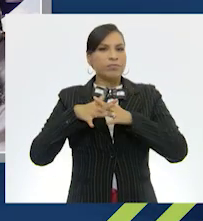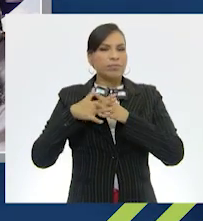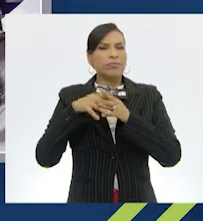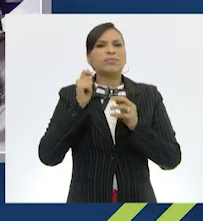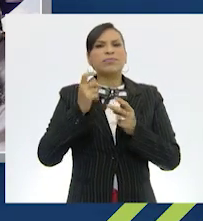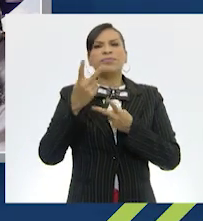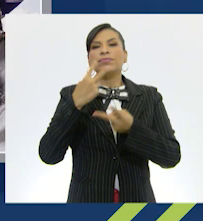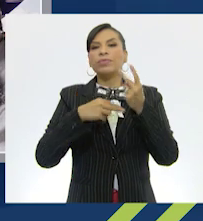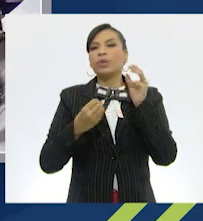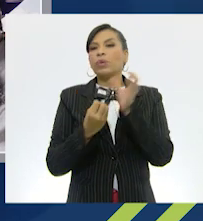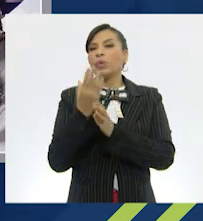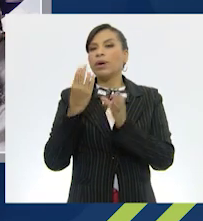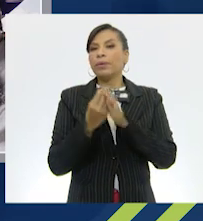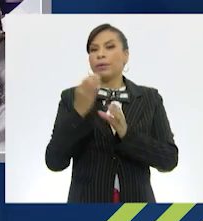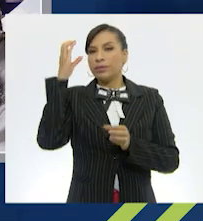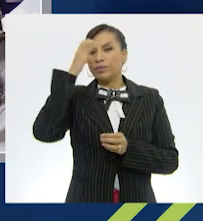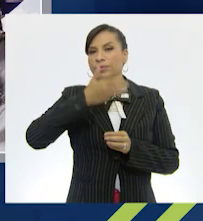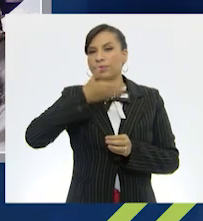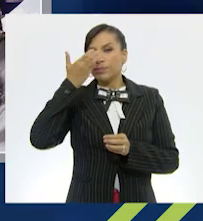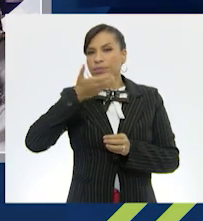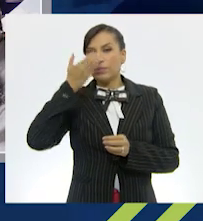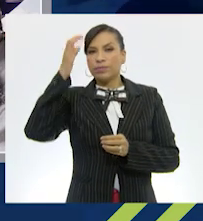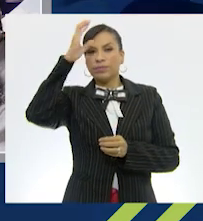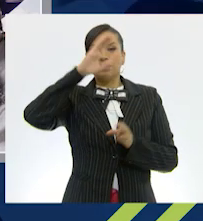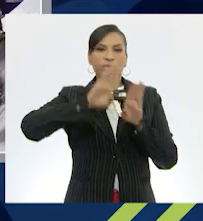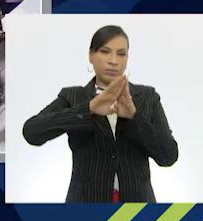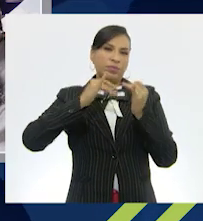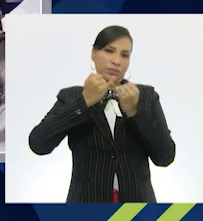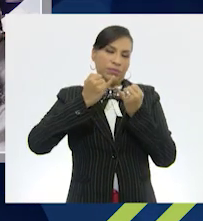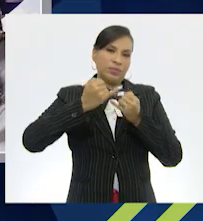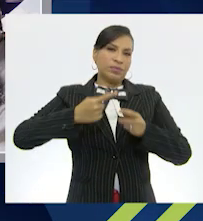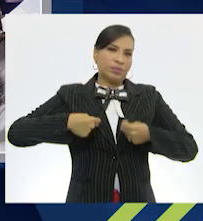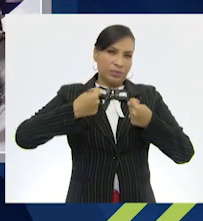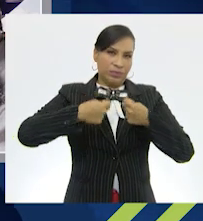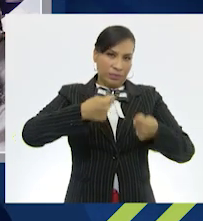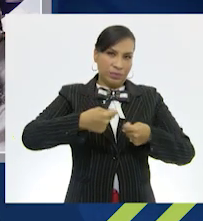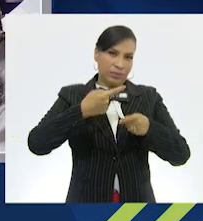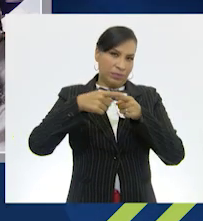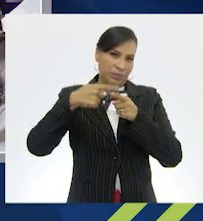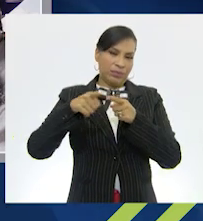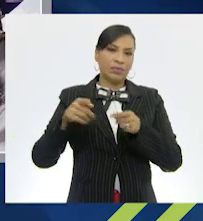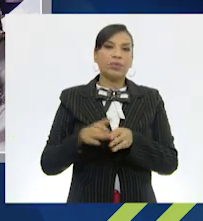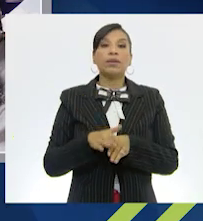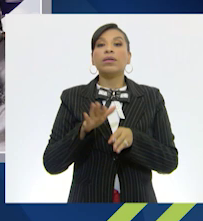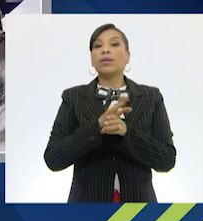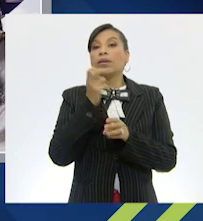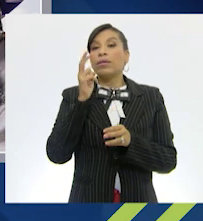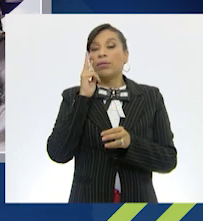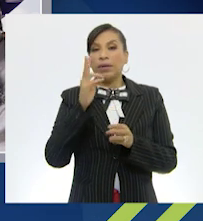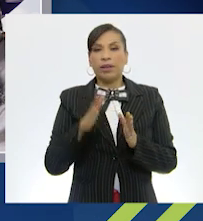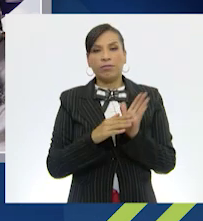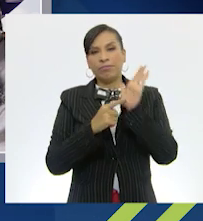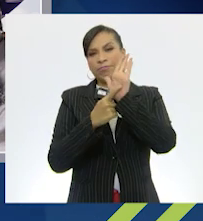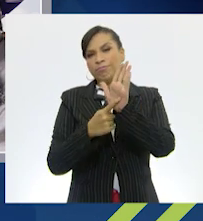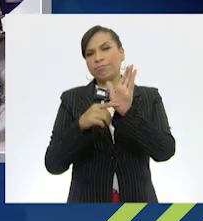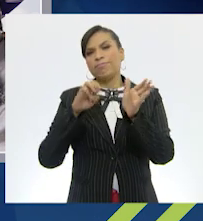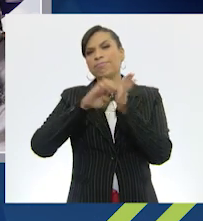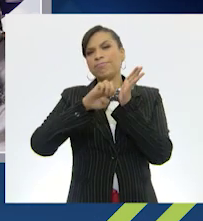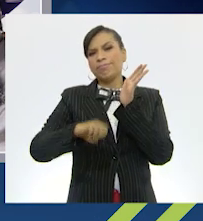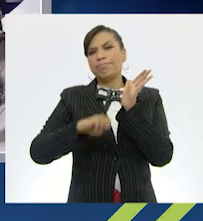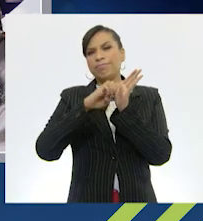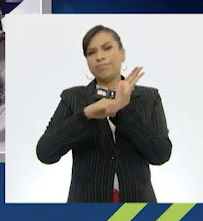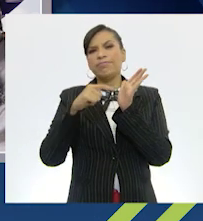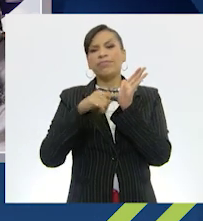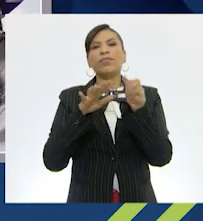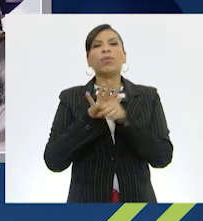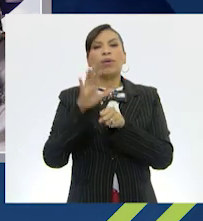da lugar a nuevas costumbres y tradiciones. Asimismo, te puedo mostrar algunos ejemplos que no solo